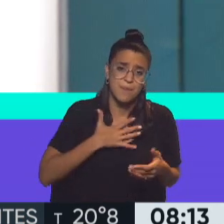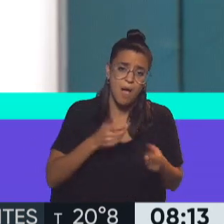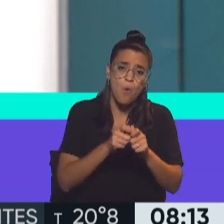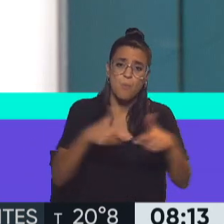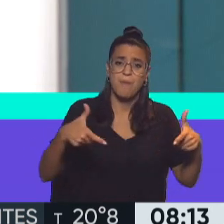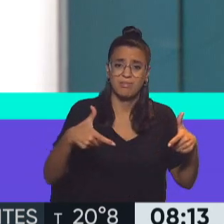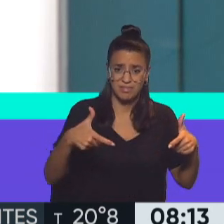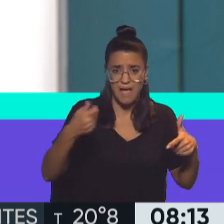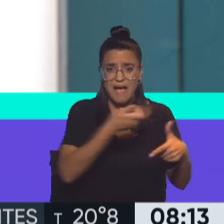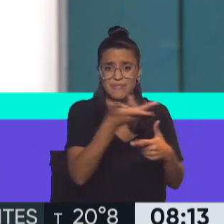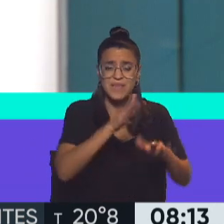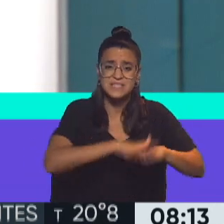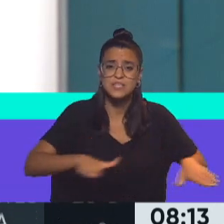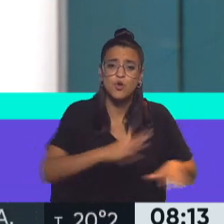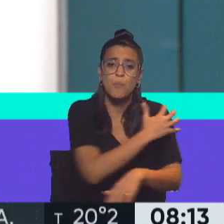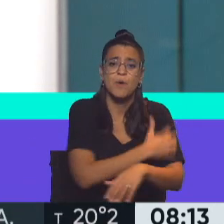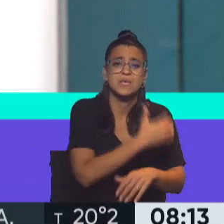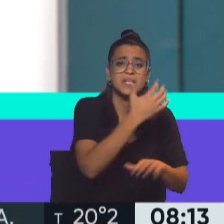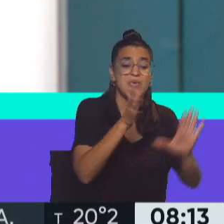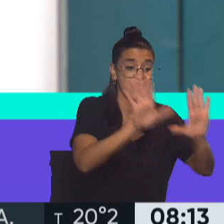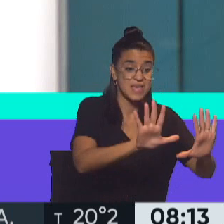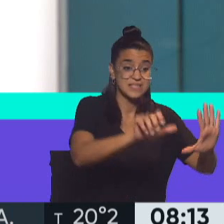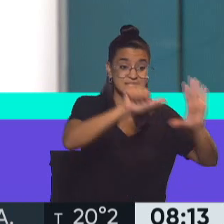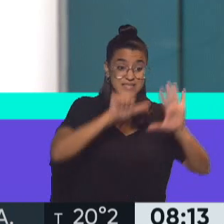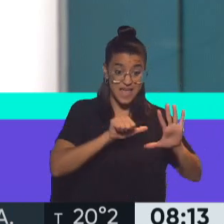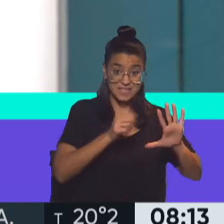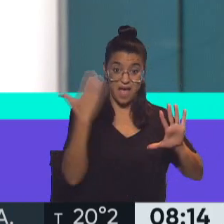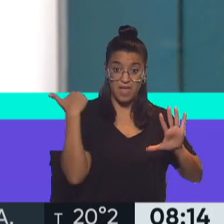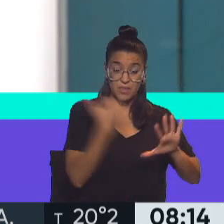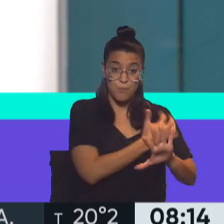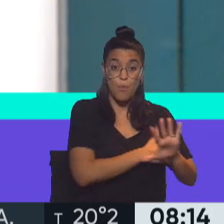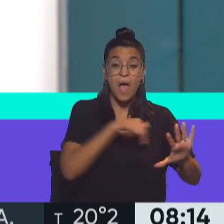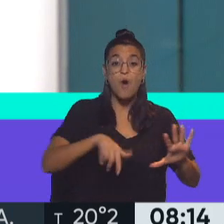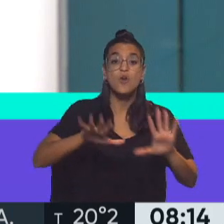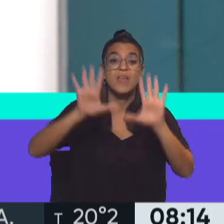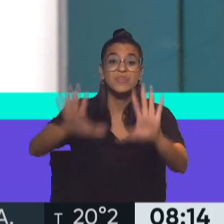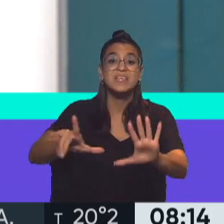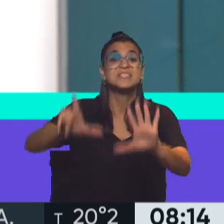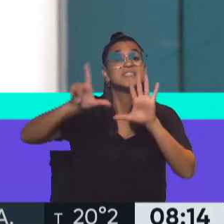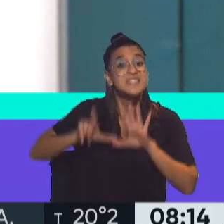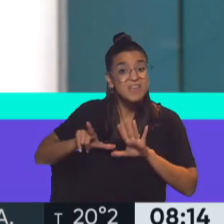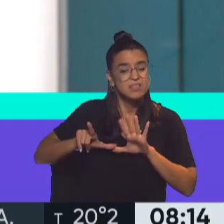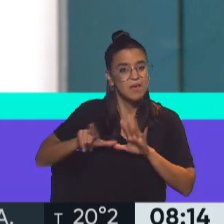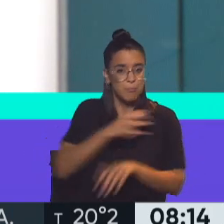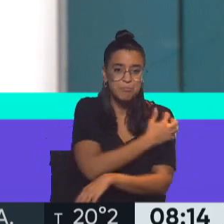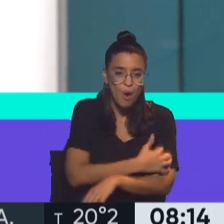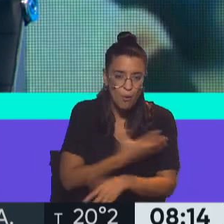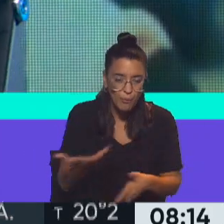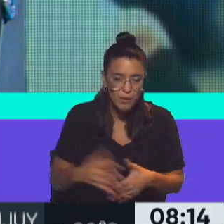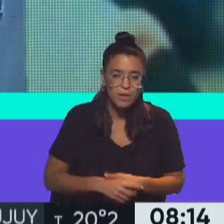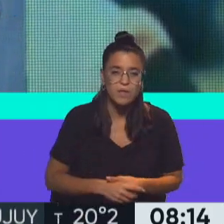aumentó la cantidad de chicos pobres. De 6 de cada 10 chicos pobres que había en la Argentina, esa cifra se fue a 7 de cada 10 chicos pobres. ¿Por